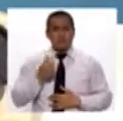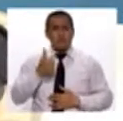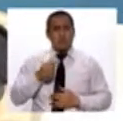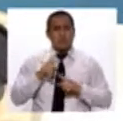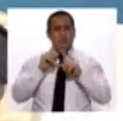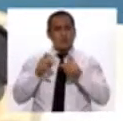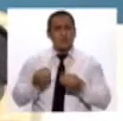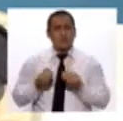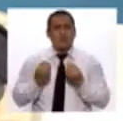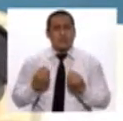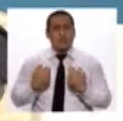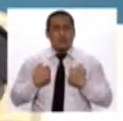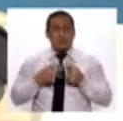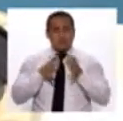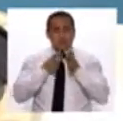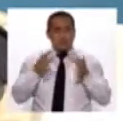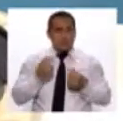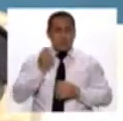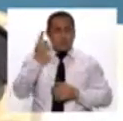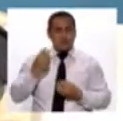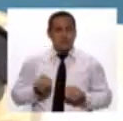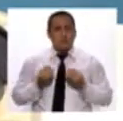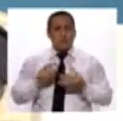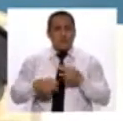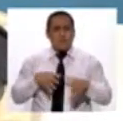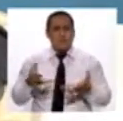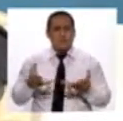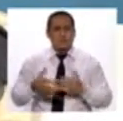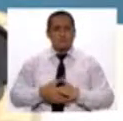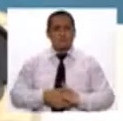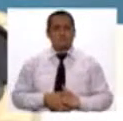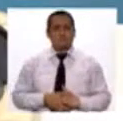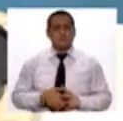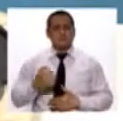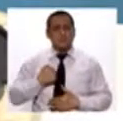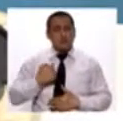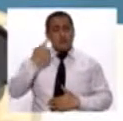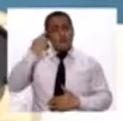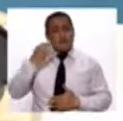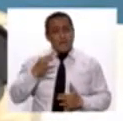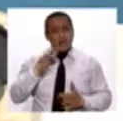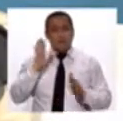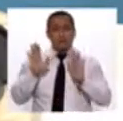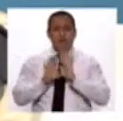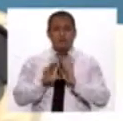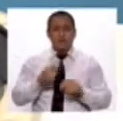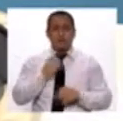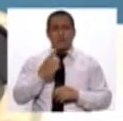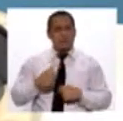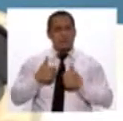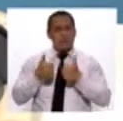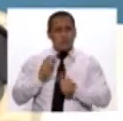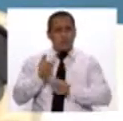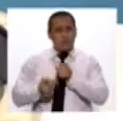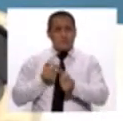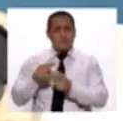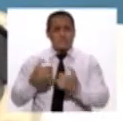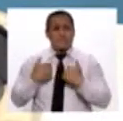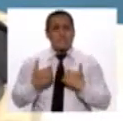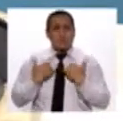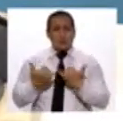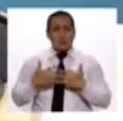buena pregunta, ¿por qué lo han hecho? A mí no me queda claro leyendo el precedente por qué lo han hecho. Yo creería que era muy bueno para los ciudadanos